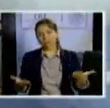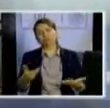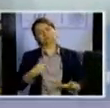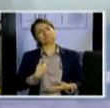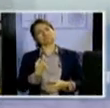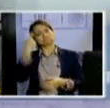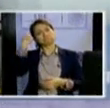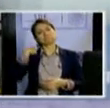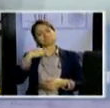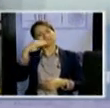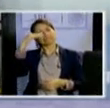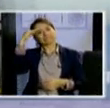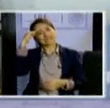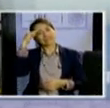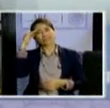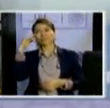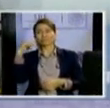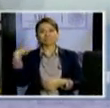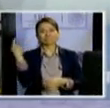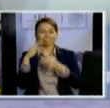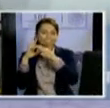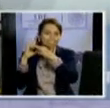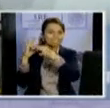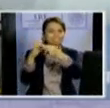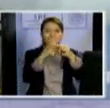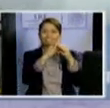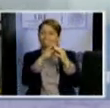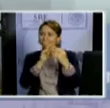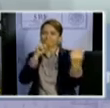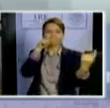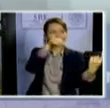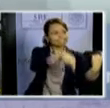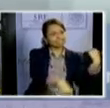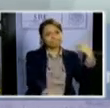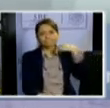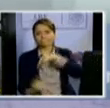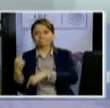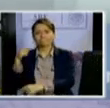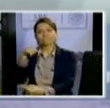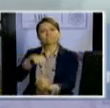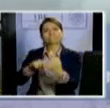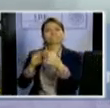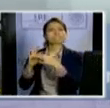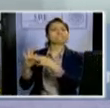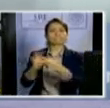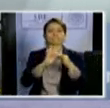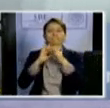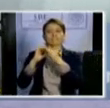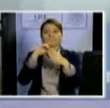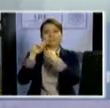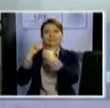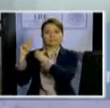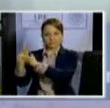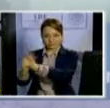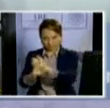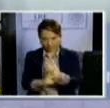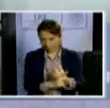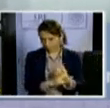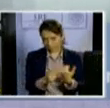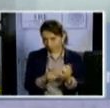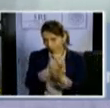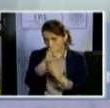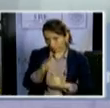la integración global y el multilateralismo en ese sentido juegue un papel fundamental, como actualmente lo está haciendo ante comentarios, por ejemplo, como